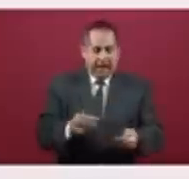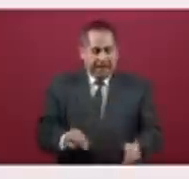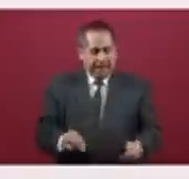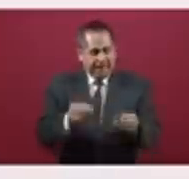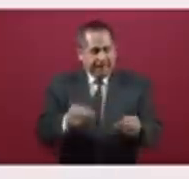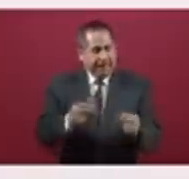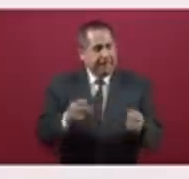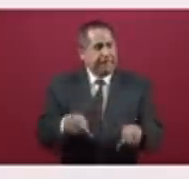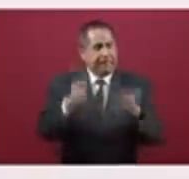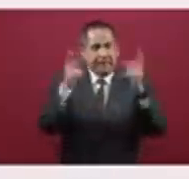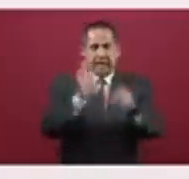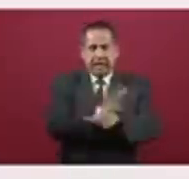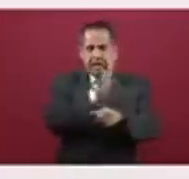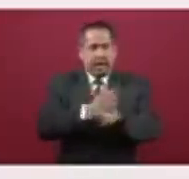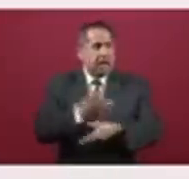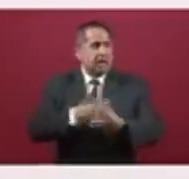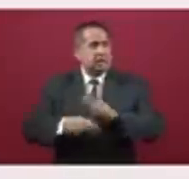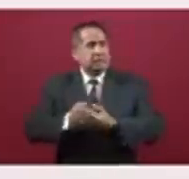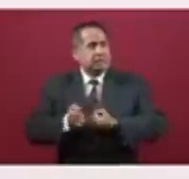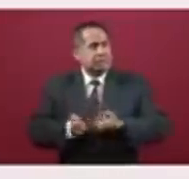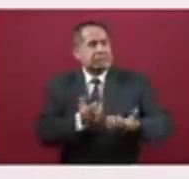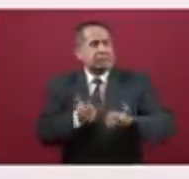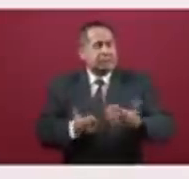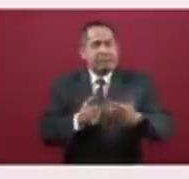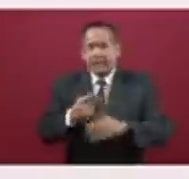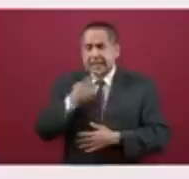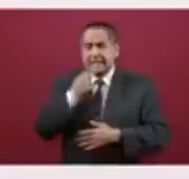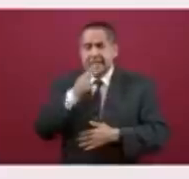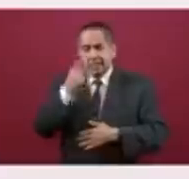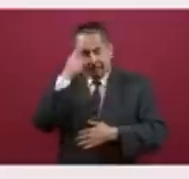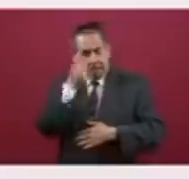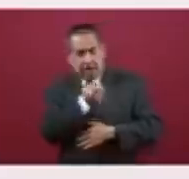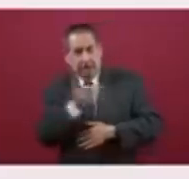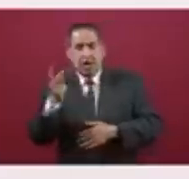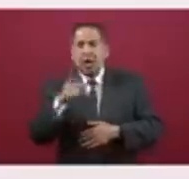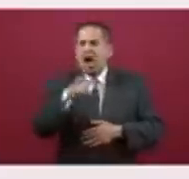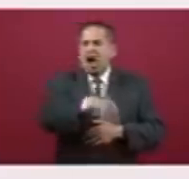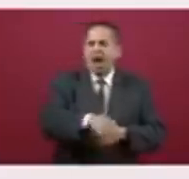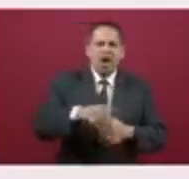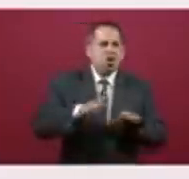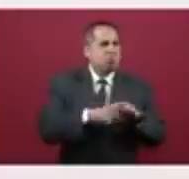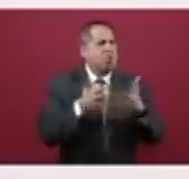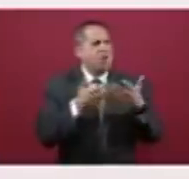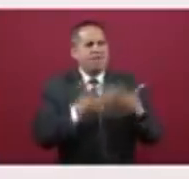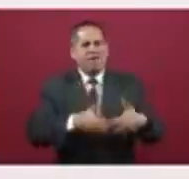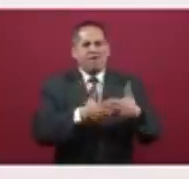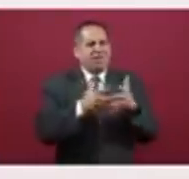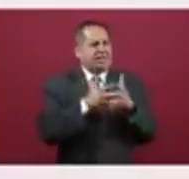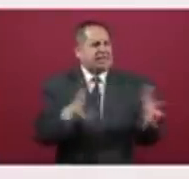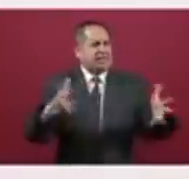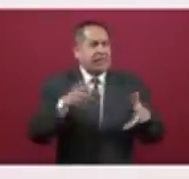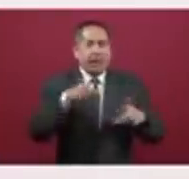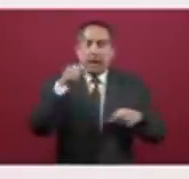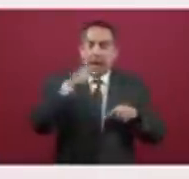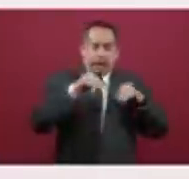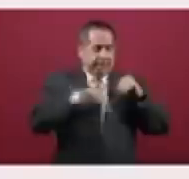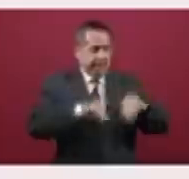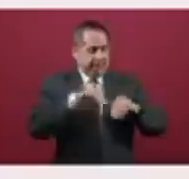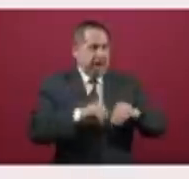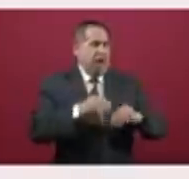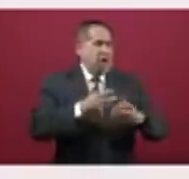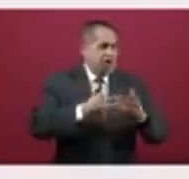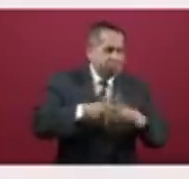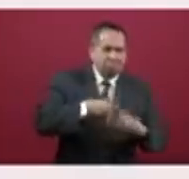para propiciar la instalación de parques industriales que generen suficientes empleos